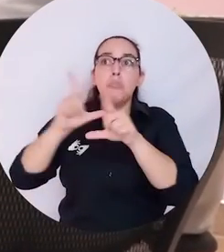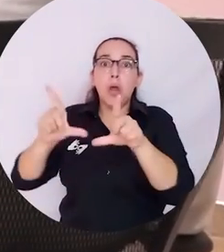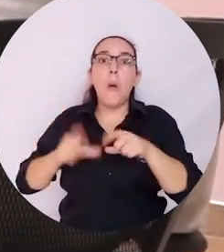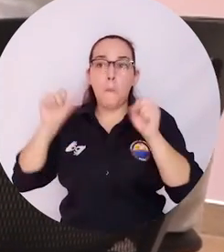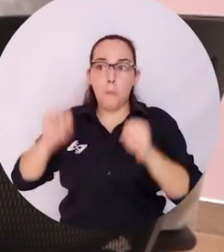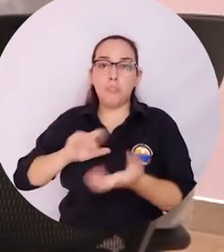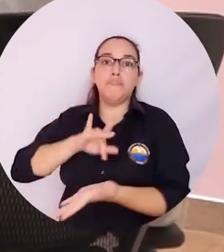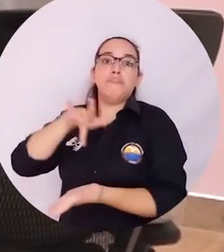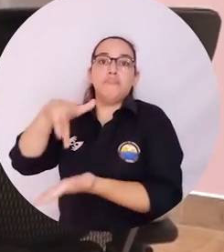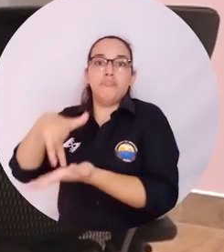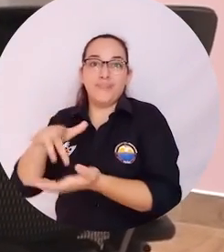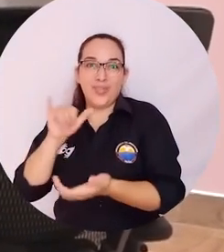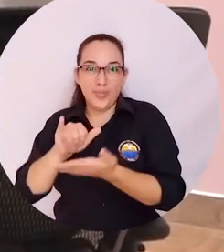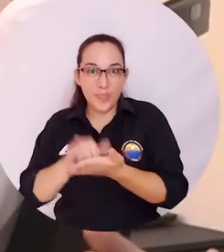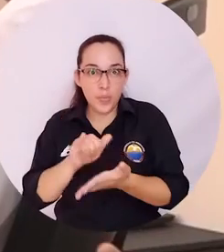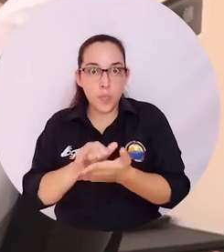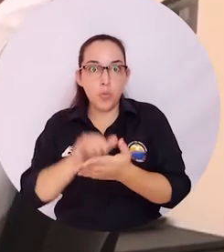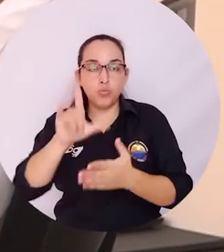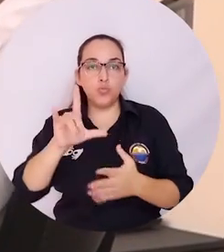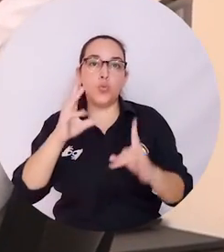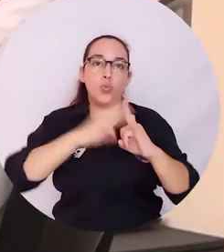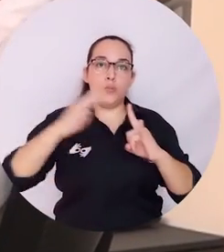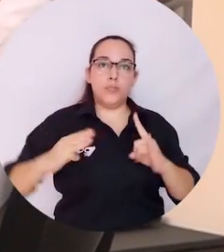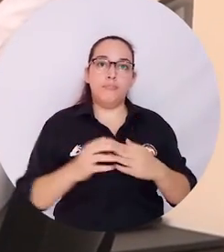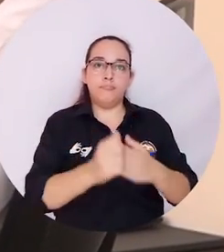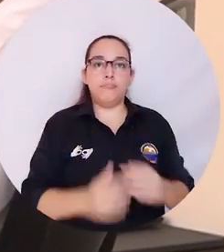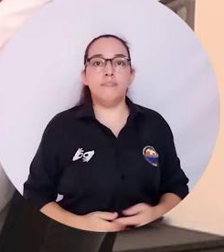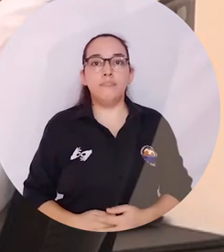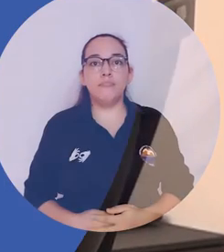partir de las acciones ejecutadas entre Unimagdalena y Aire.